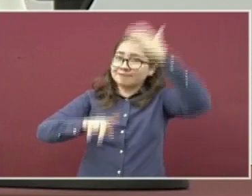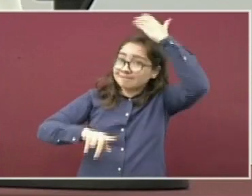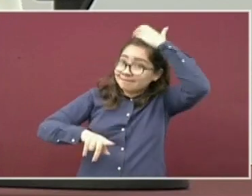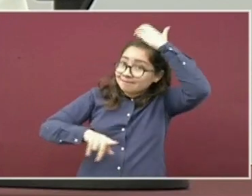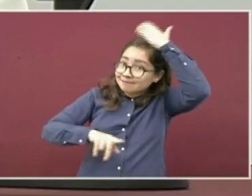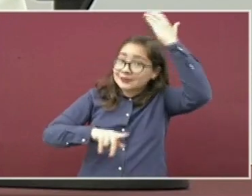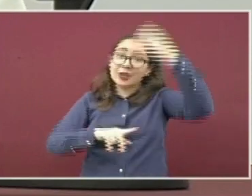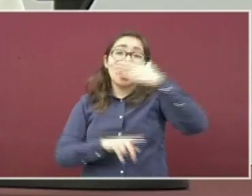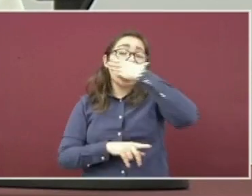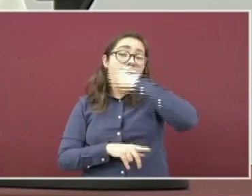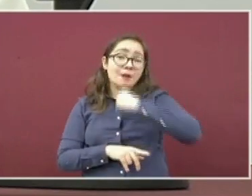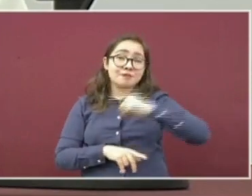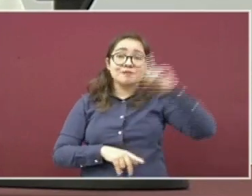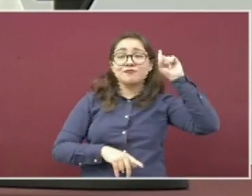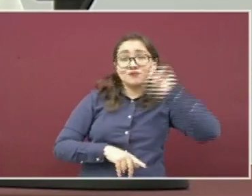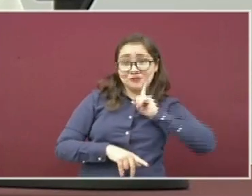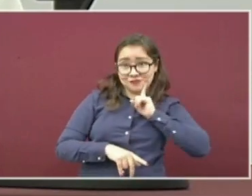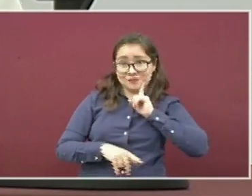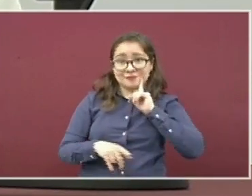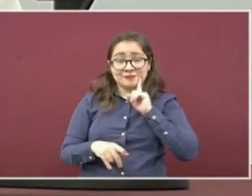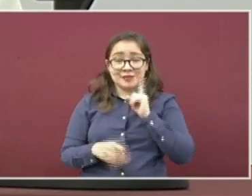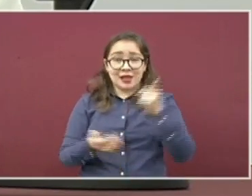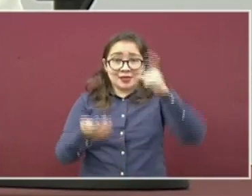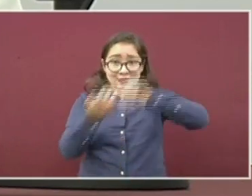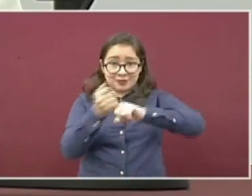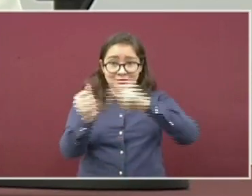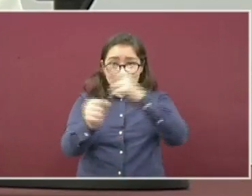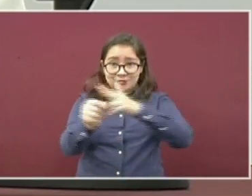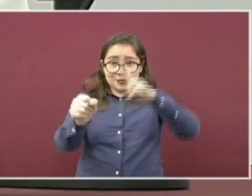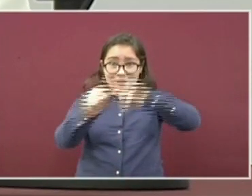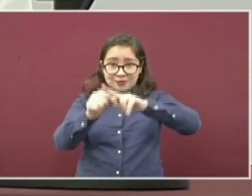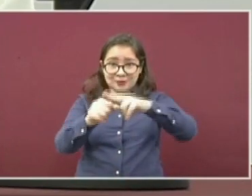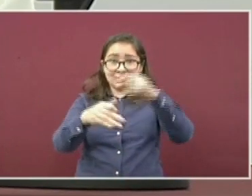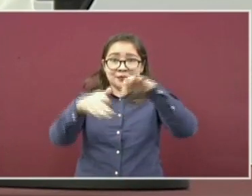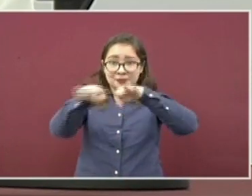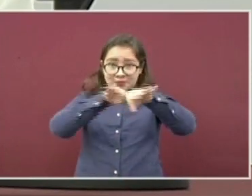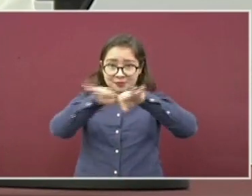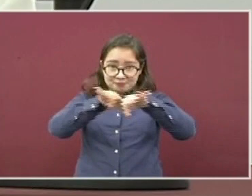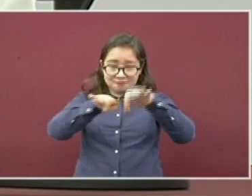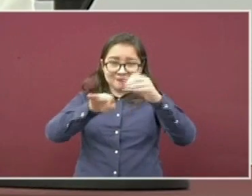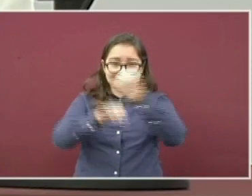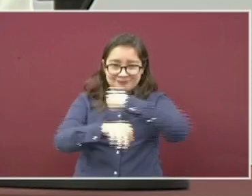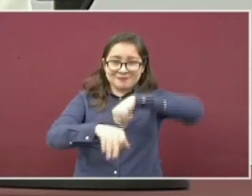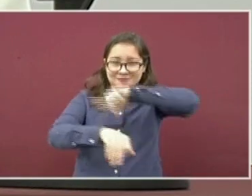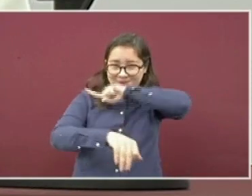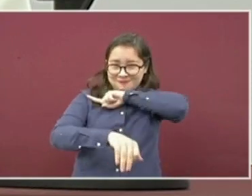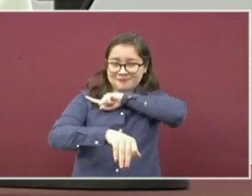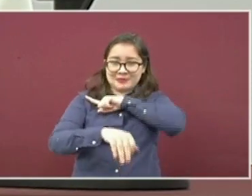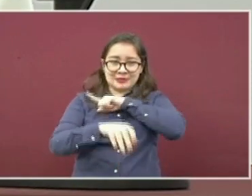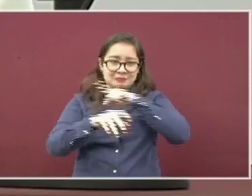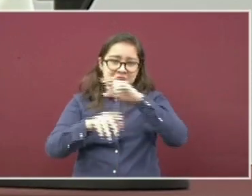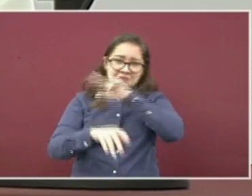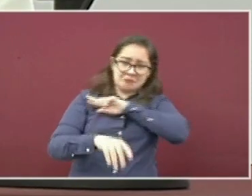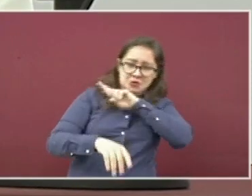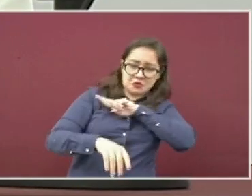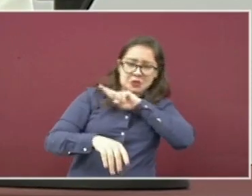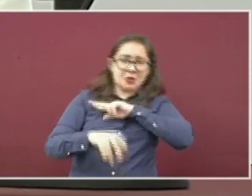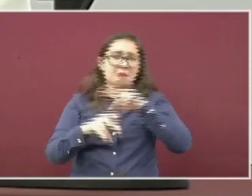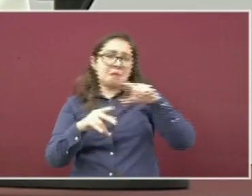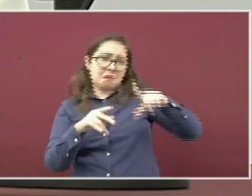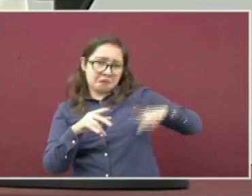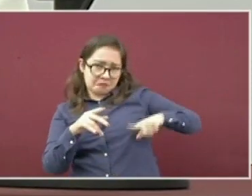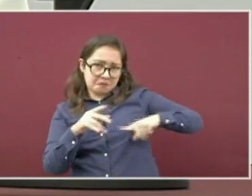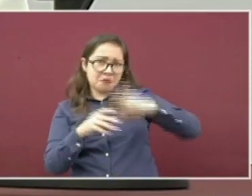los enfermeros que laboran en el sector salud público y privado.